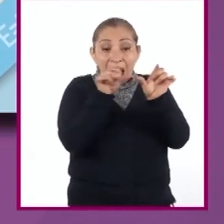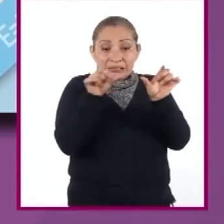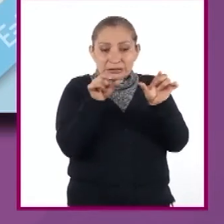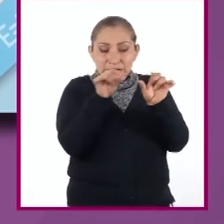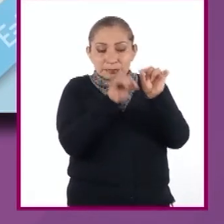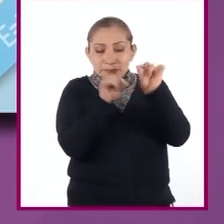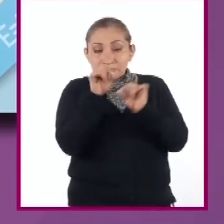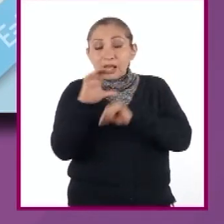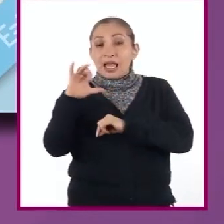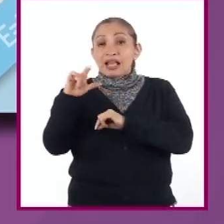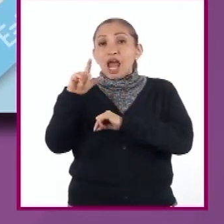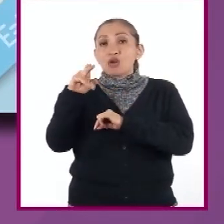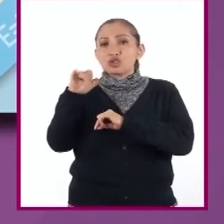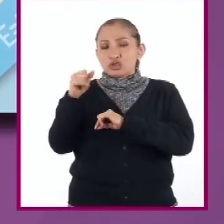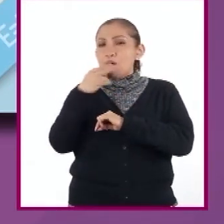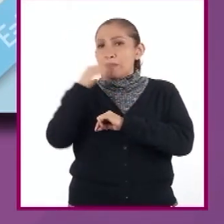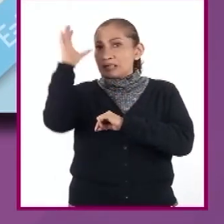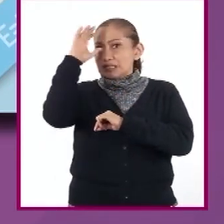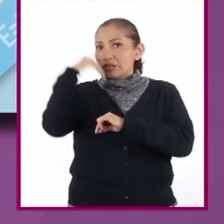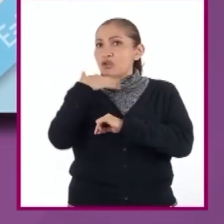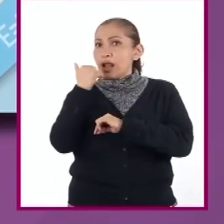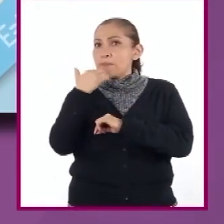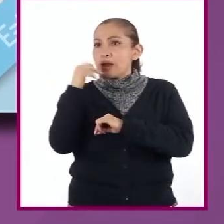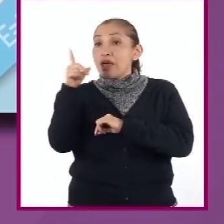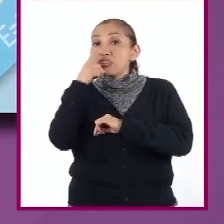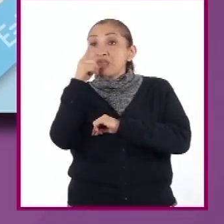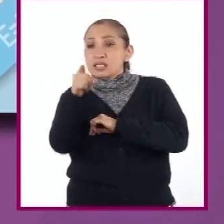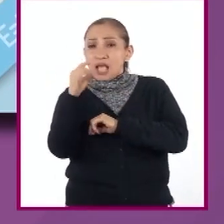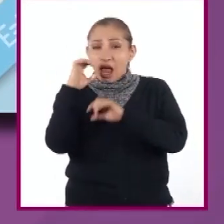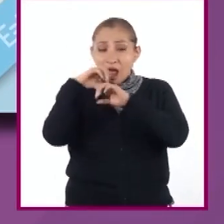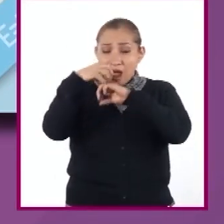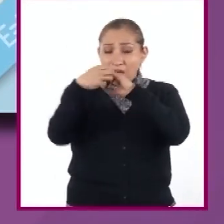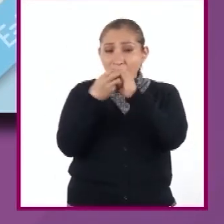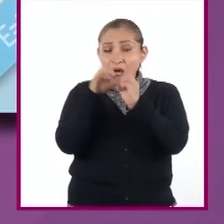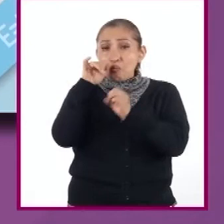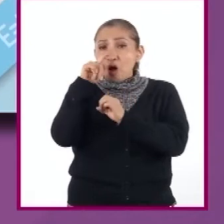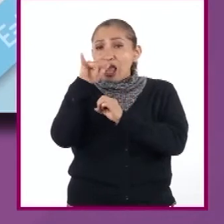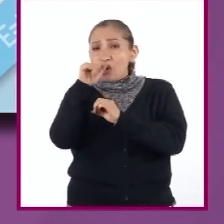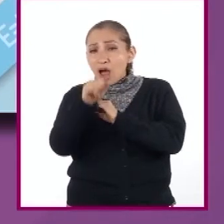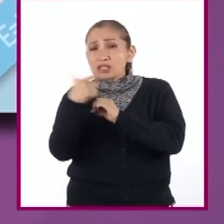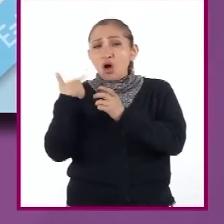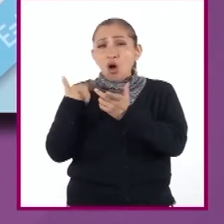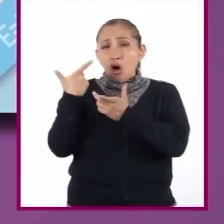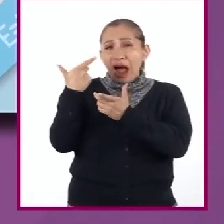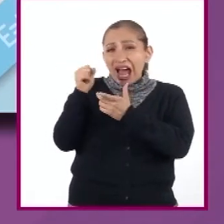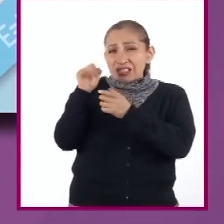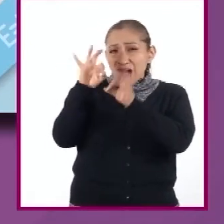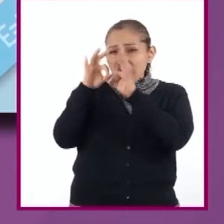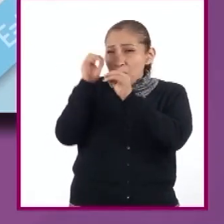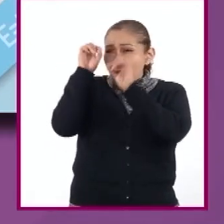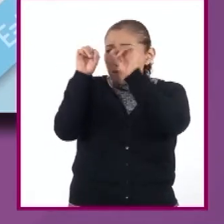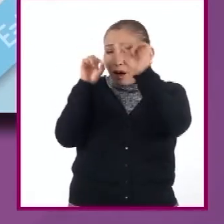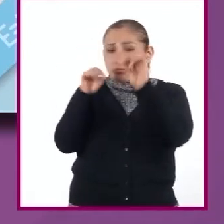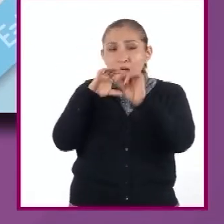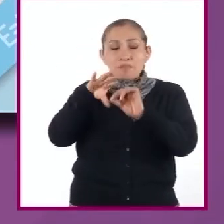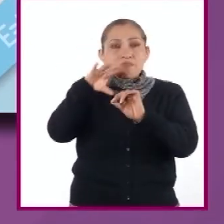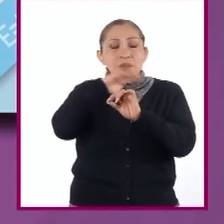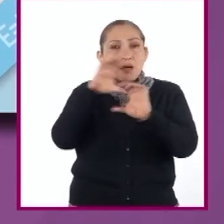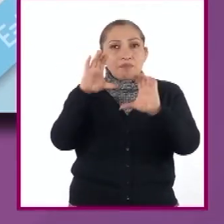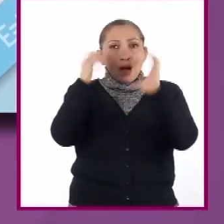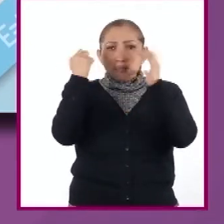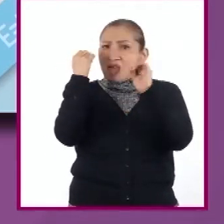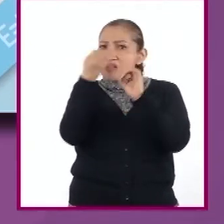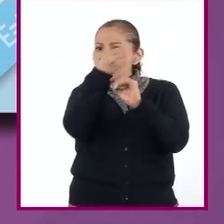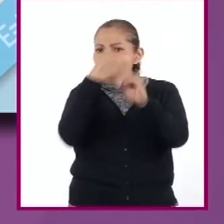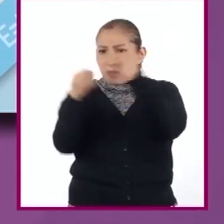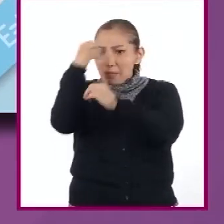Después, Clausius, un científico alemán, afirmó que las moléculas o partículas de un gas tenían una distribución de velocidades bien